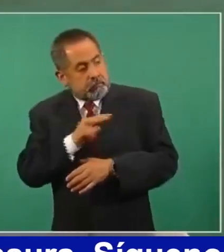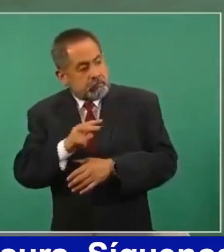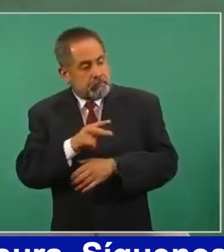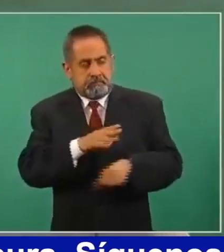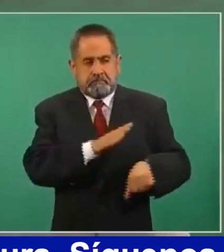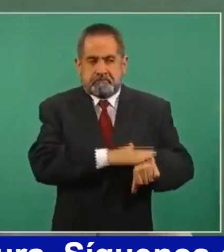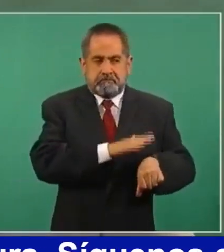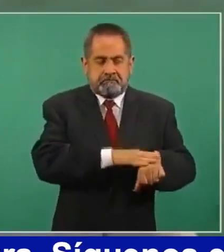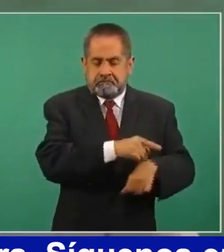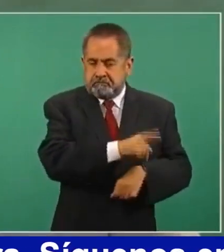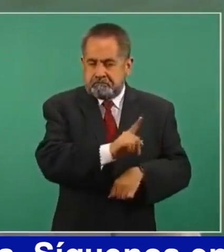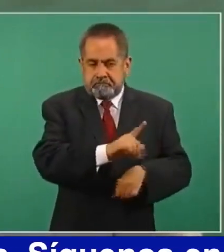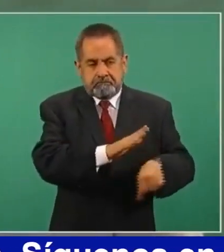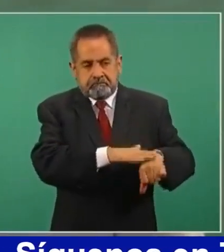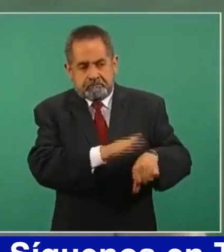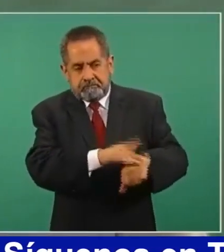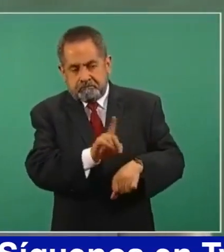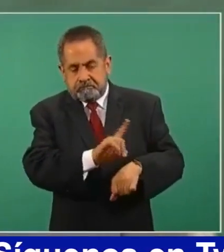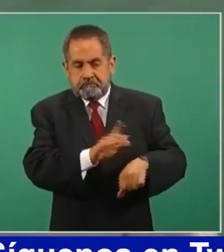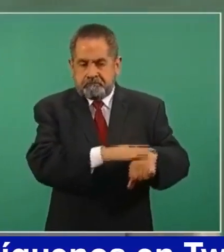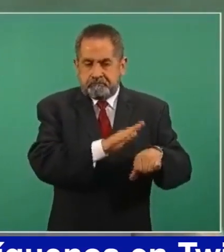garantizar